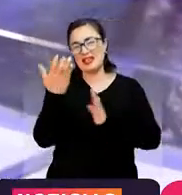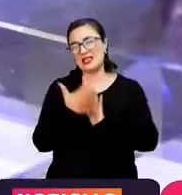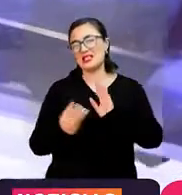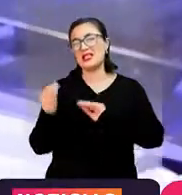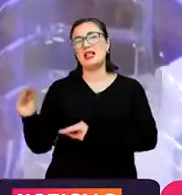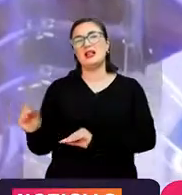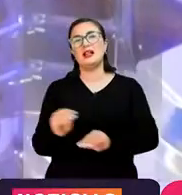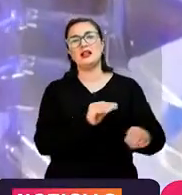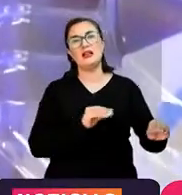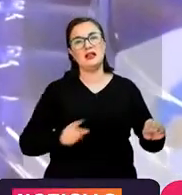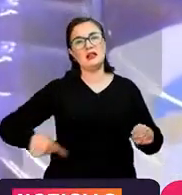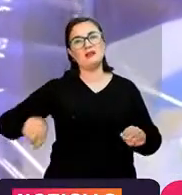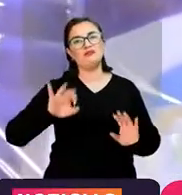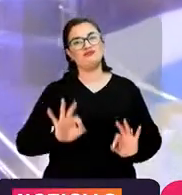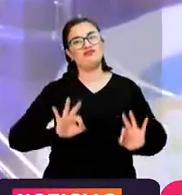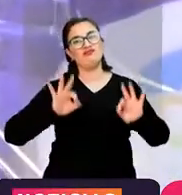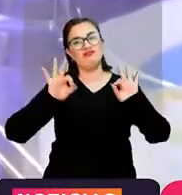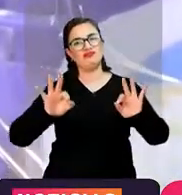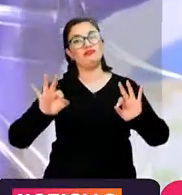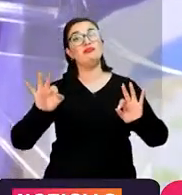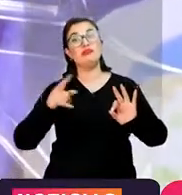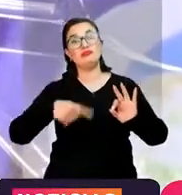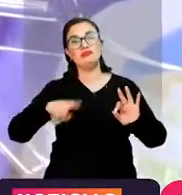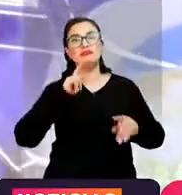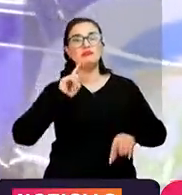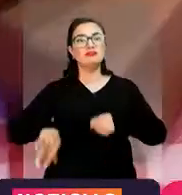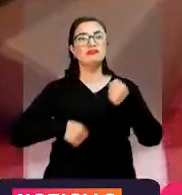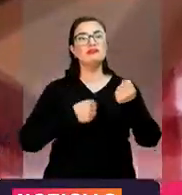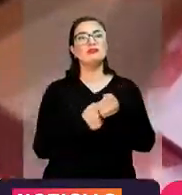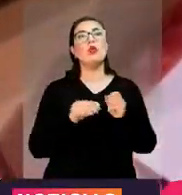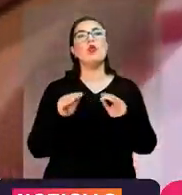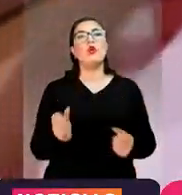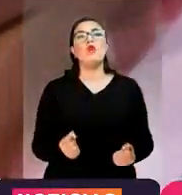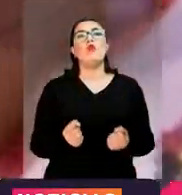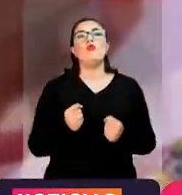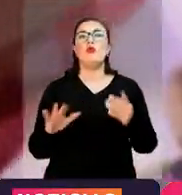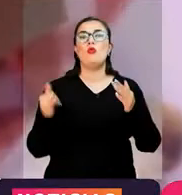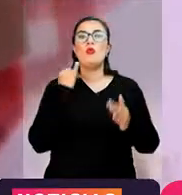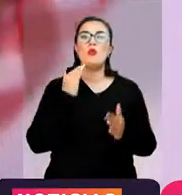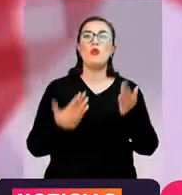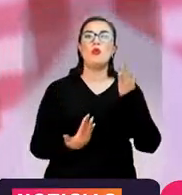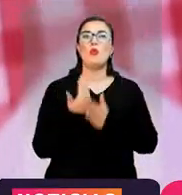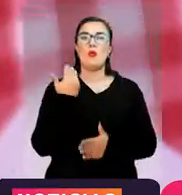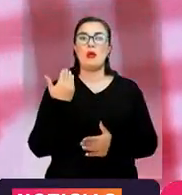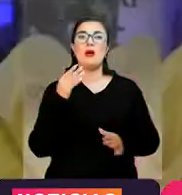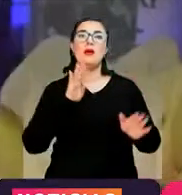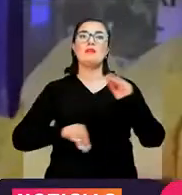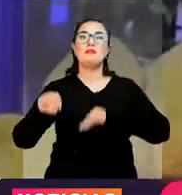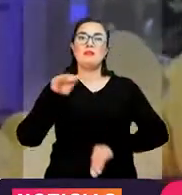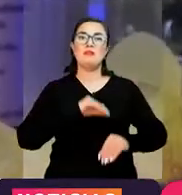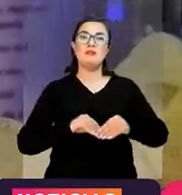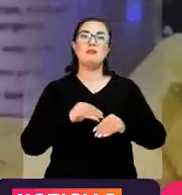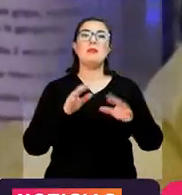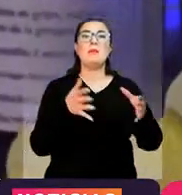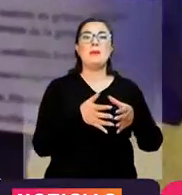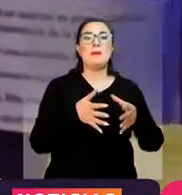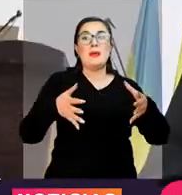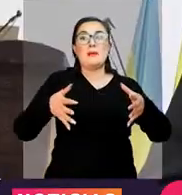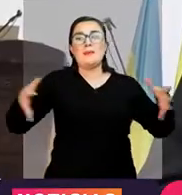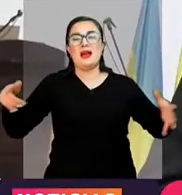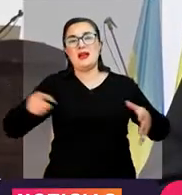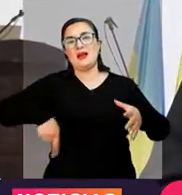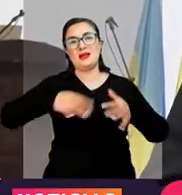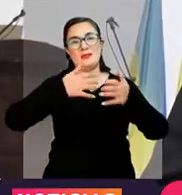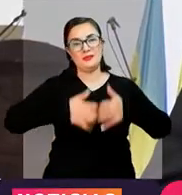formación de alta calidad con los que se contribuye al fortalecimiento de la innovación y al desarrollo de las micro pequeñas y medianas empresas